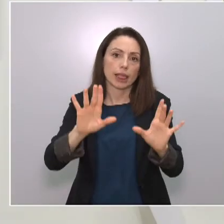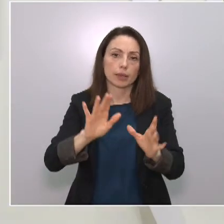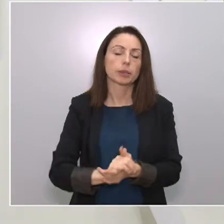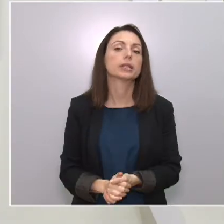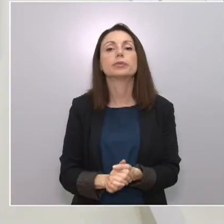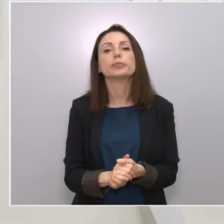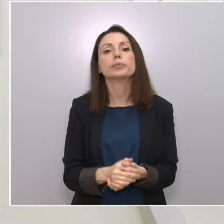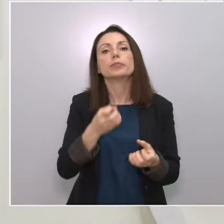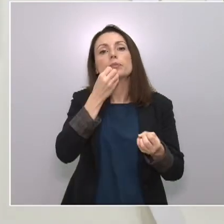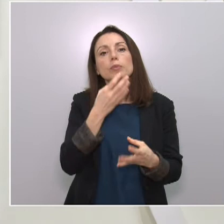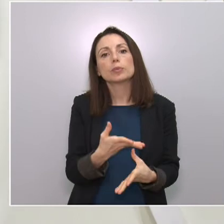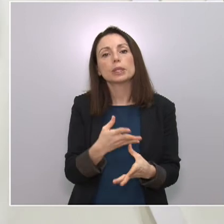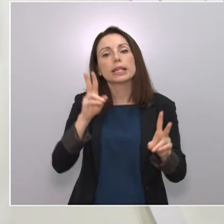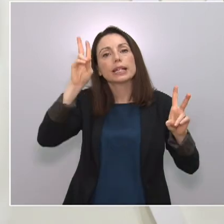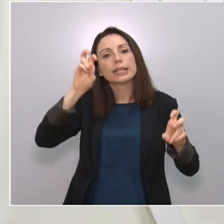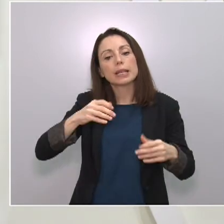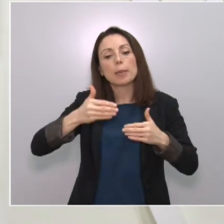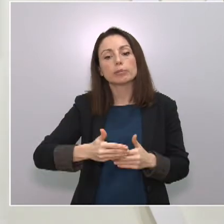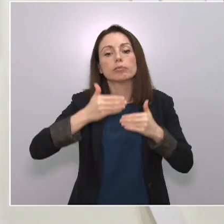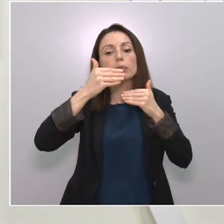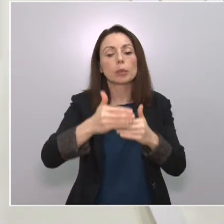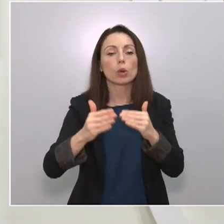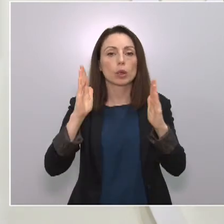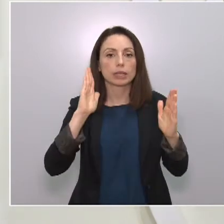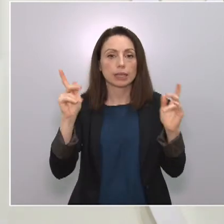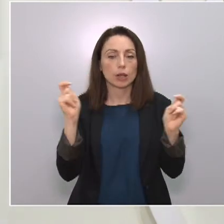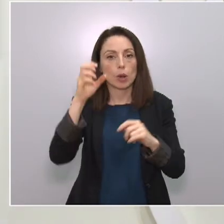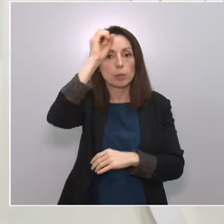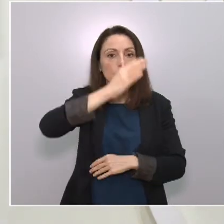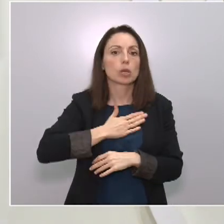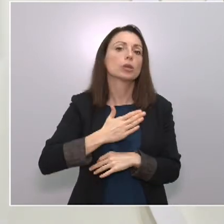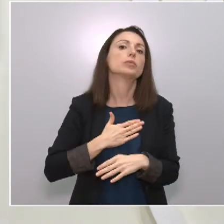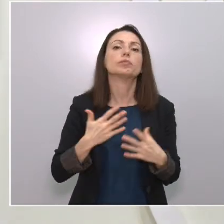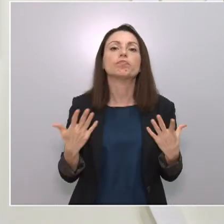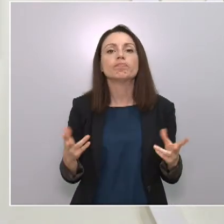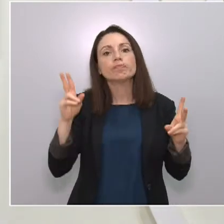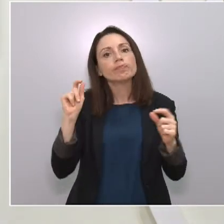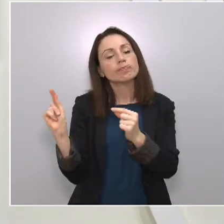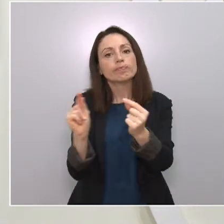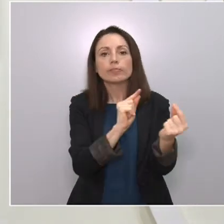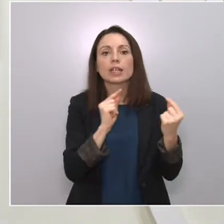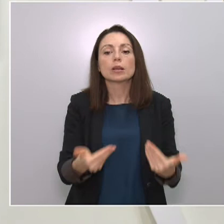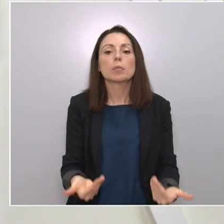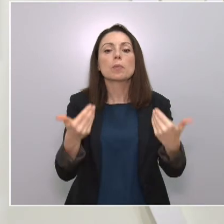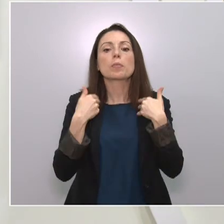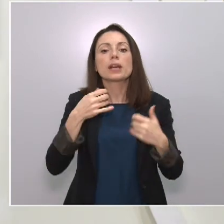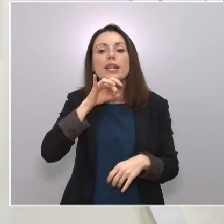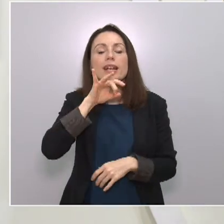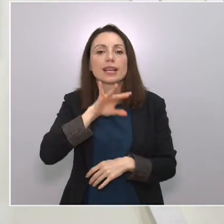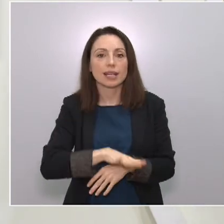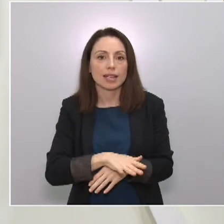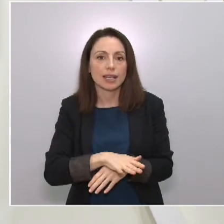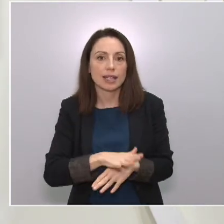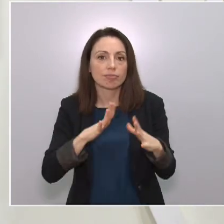Bueno, respecto a nuestra posición sobre la prórroga del estado de alarma, la verdad es que es un debate que compete al Congreso de